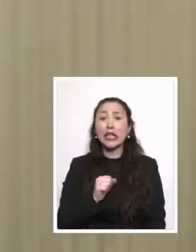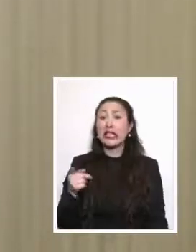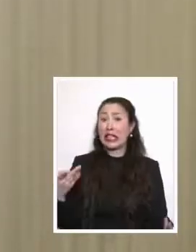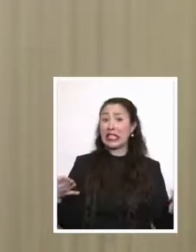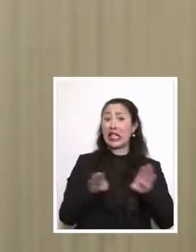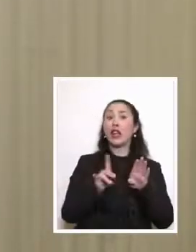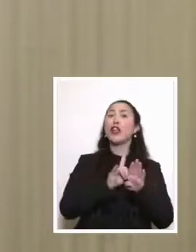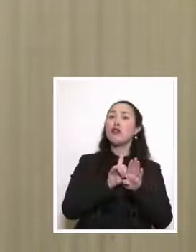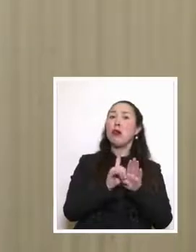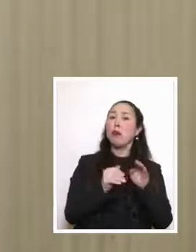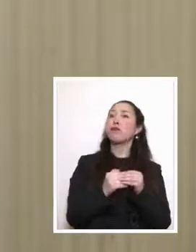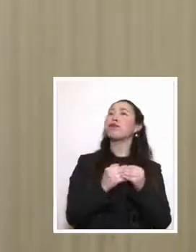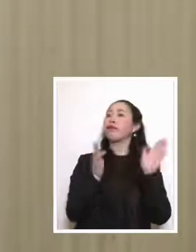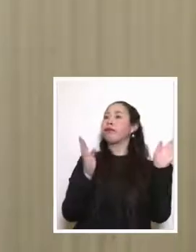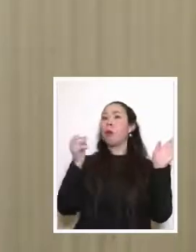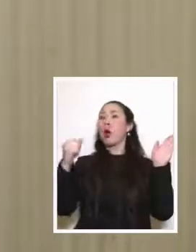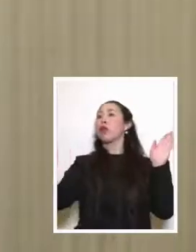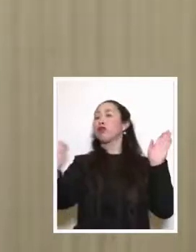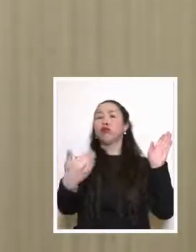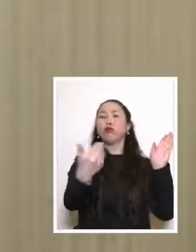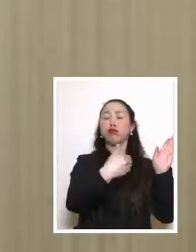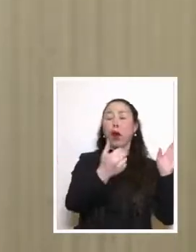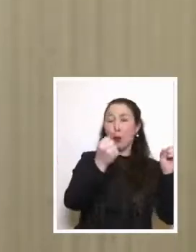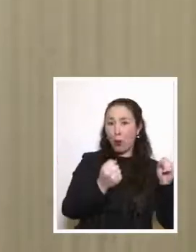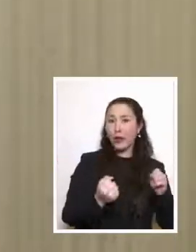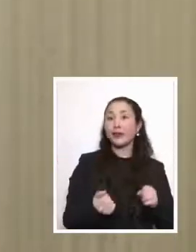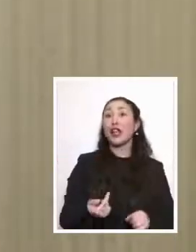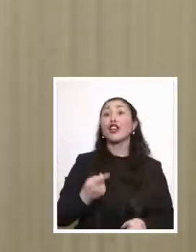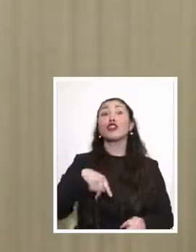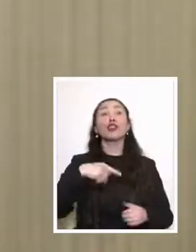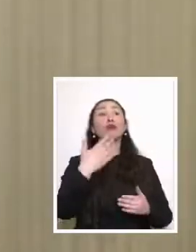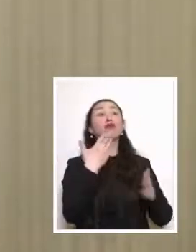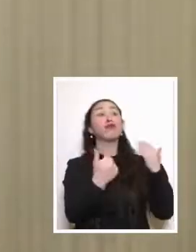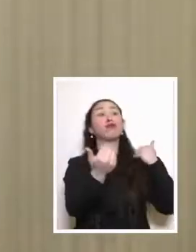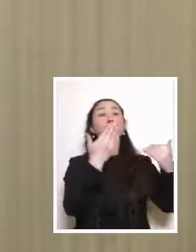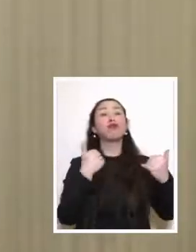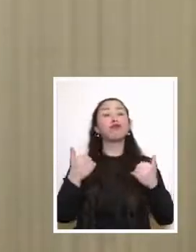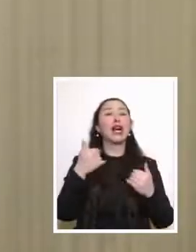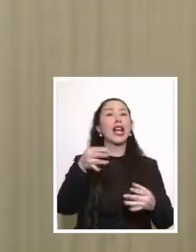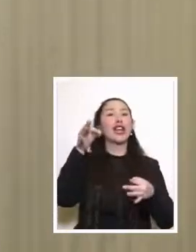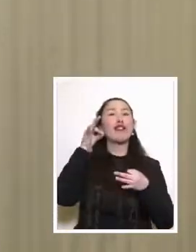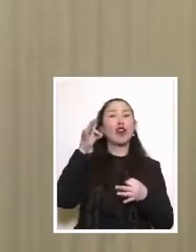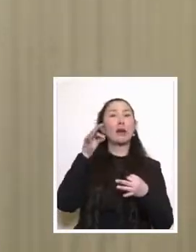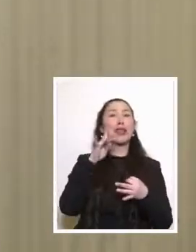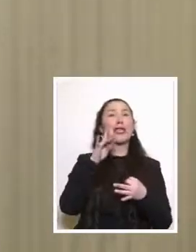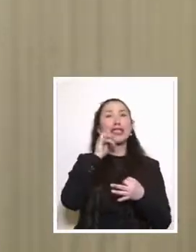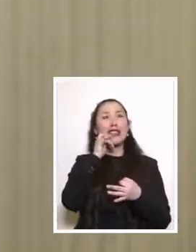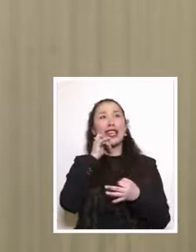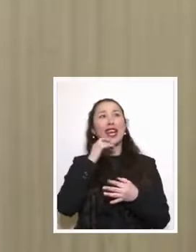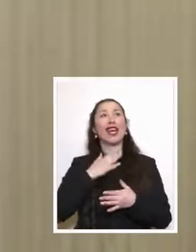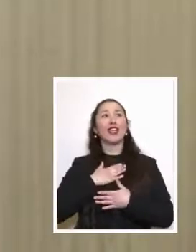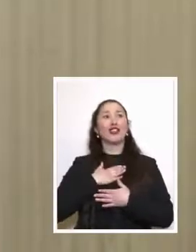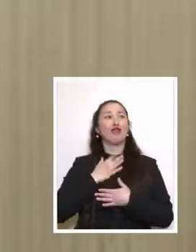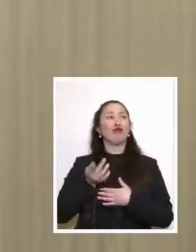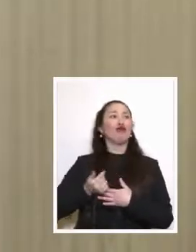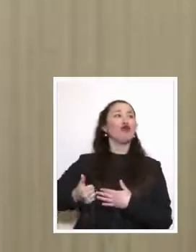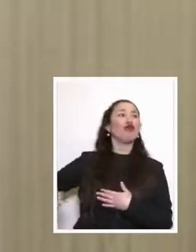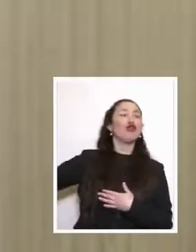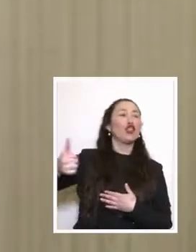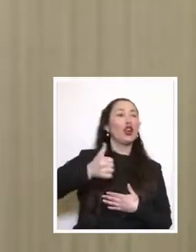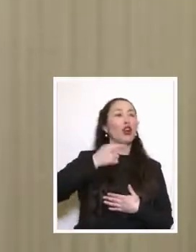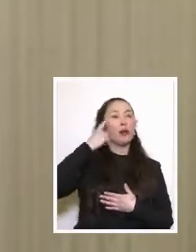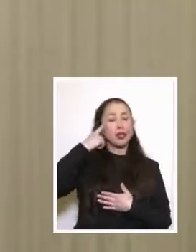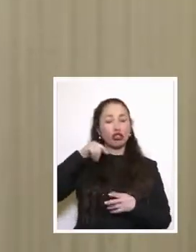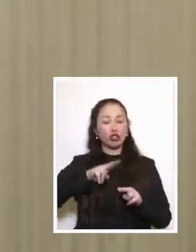ustedes. A partir de la convocatoria que nos hace el informe, nos invita, digamos, a replantear incluso